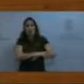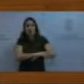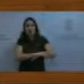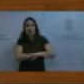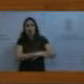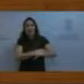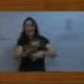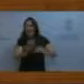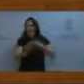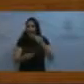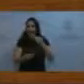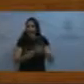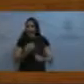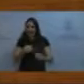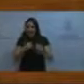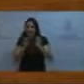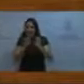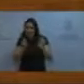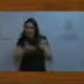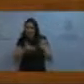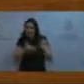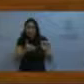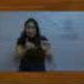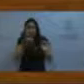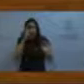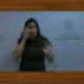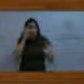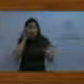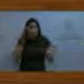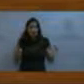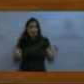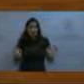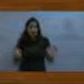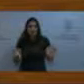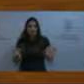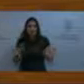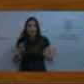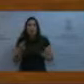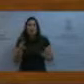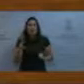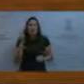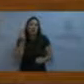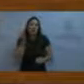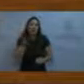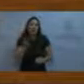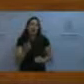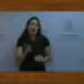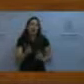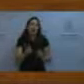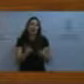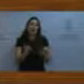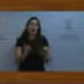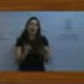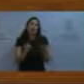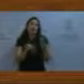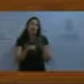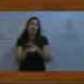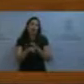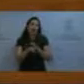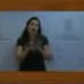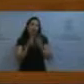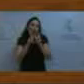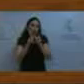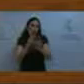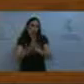hacer con SOGEPSA. Y yo creo que la nefasta gestión de la